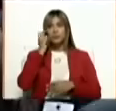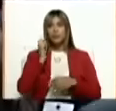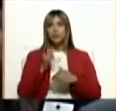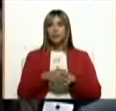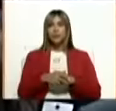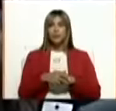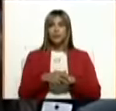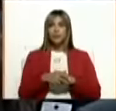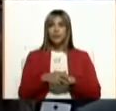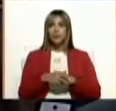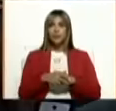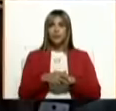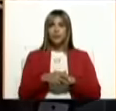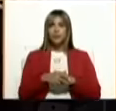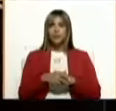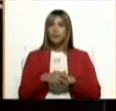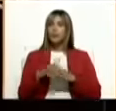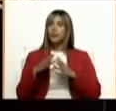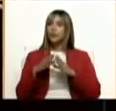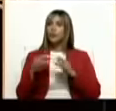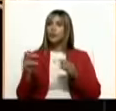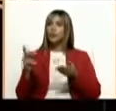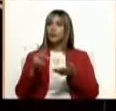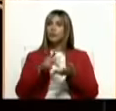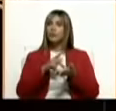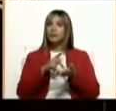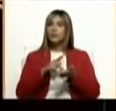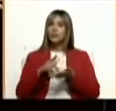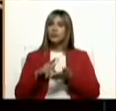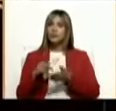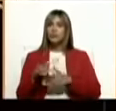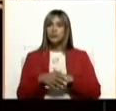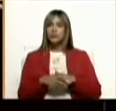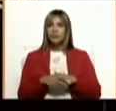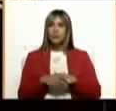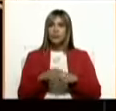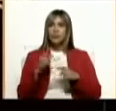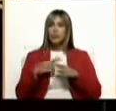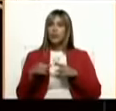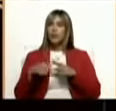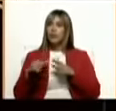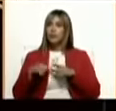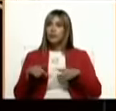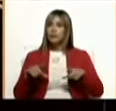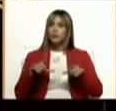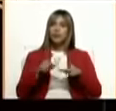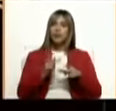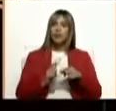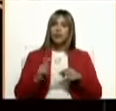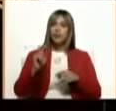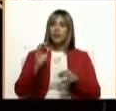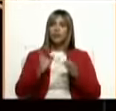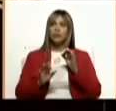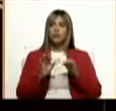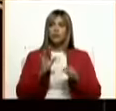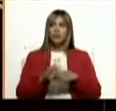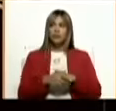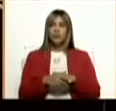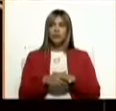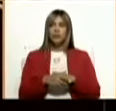Grillet, apreciados magistrados de distintas salas del Tribunal Supremo que nos acompañan el día de